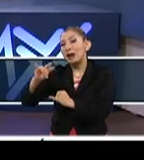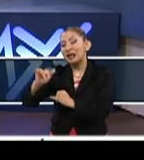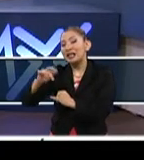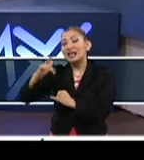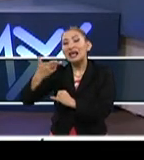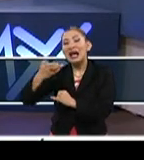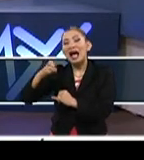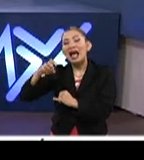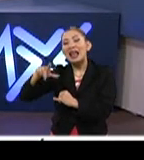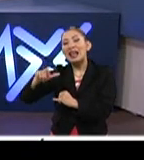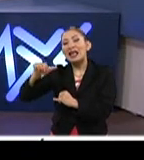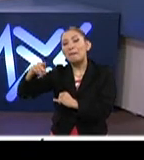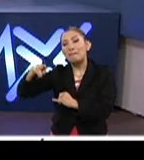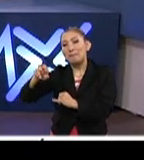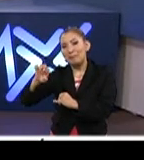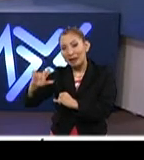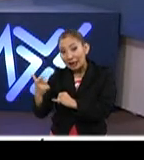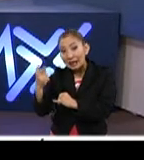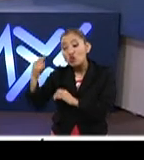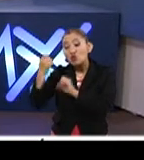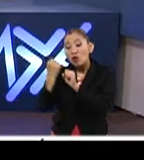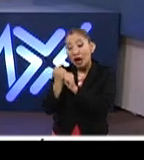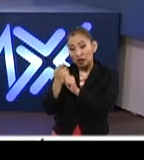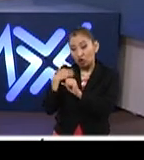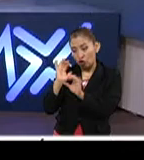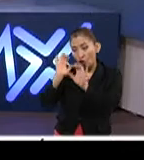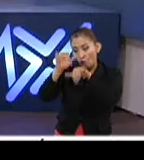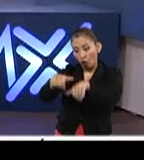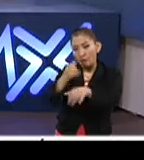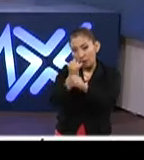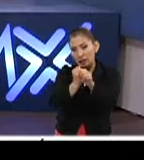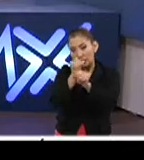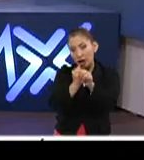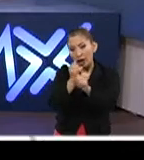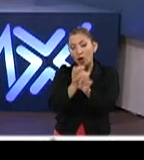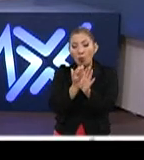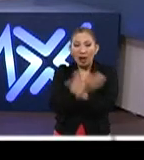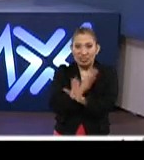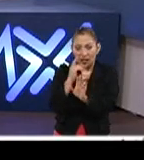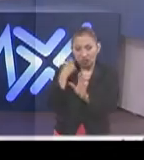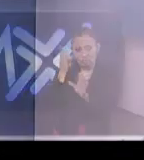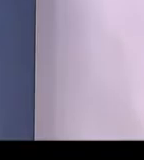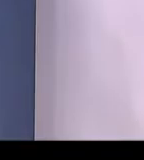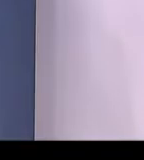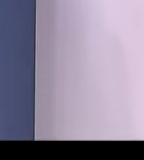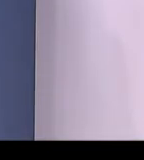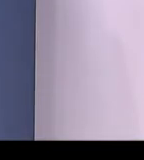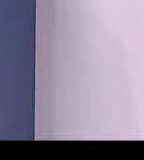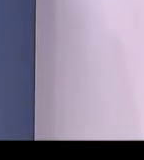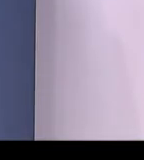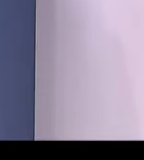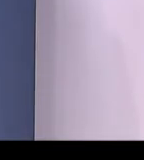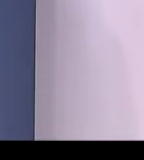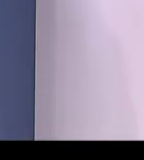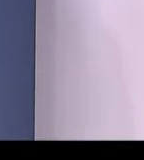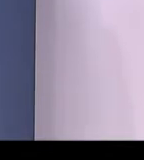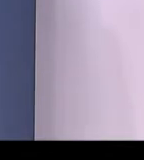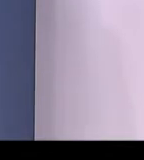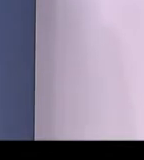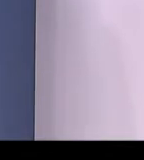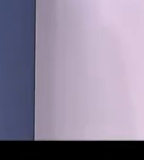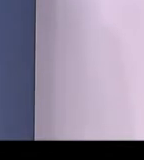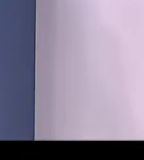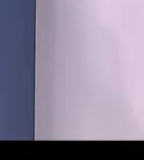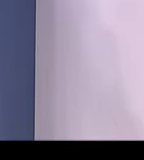Heidelberg y desde el año pasado me incorporé como investigador postdoctoral al Observatorio Europeo. Otro de los interesantes temas que